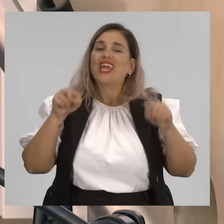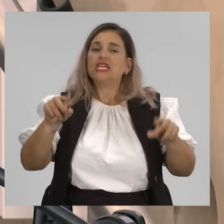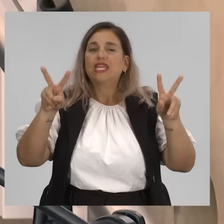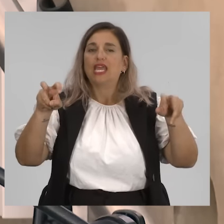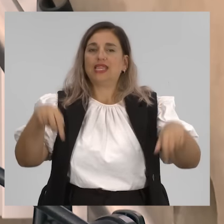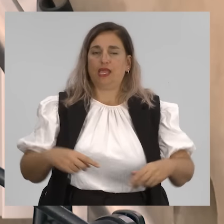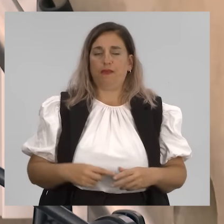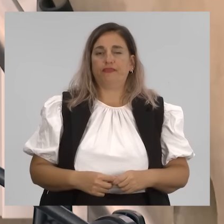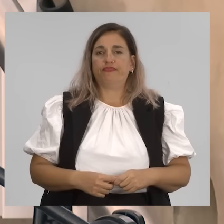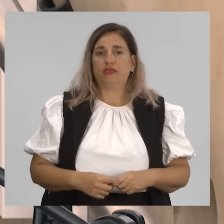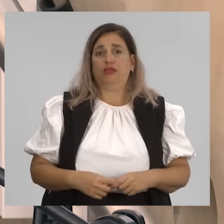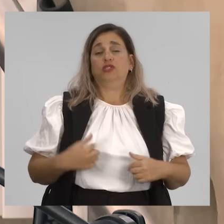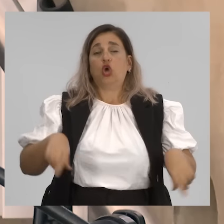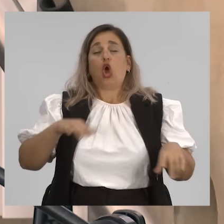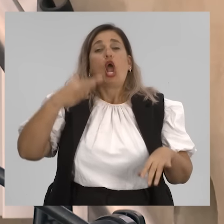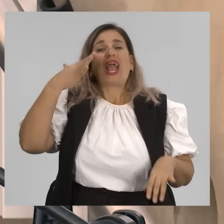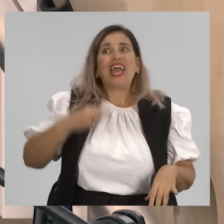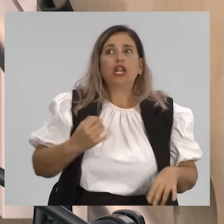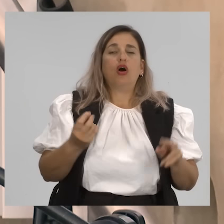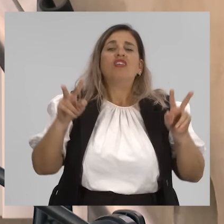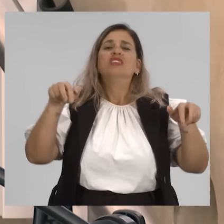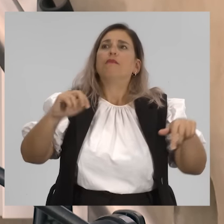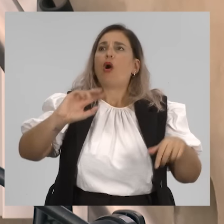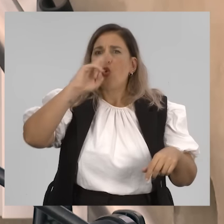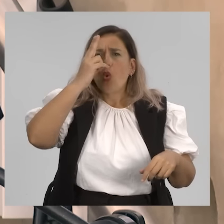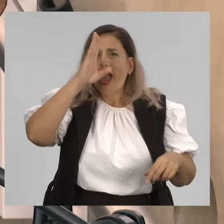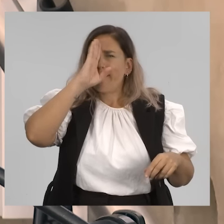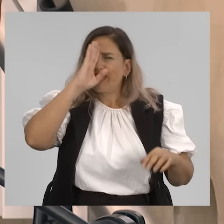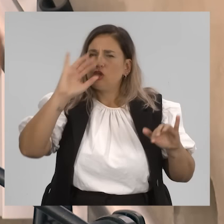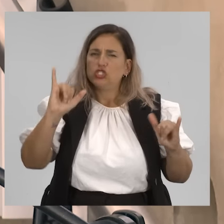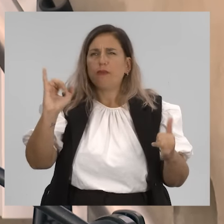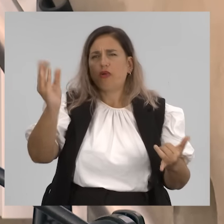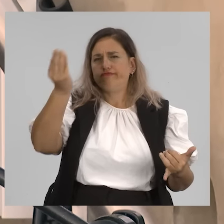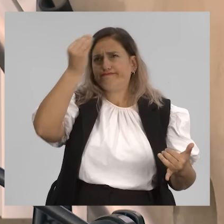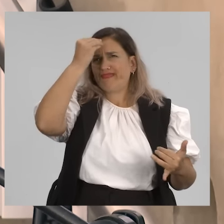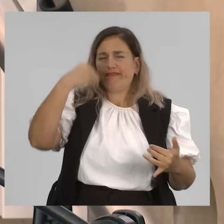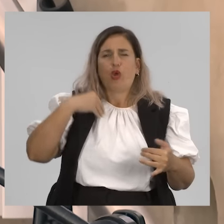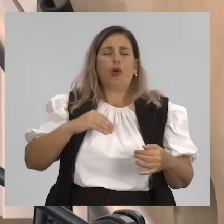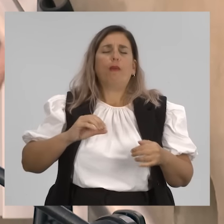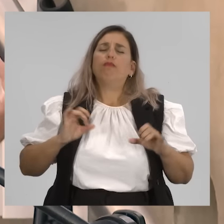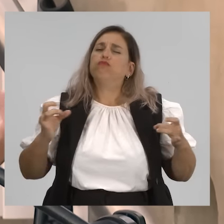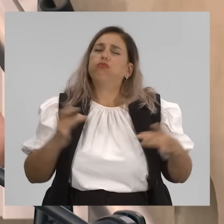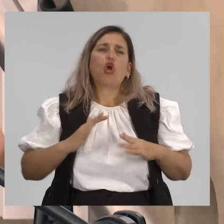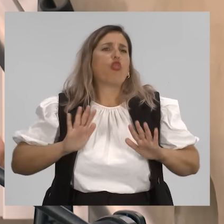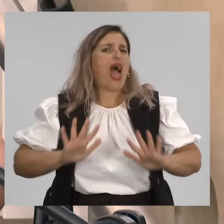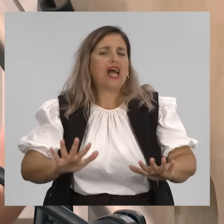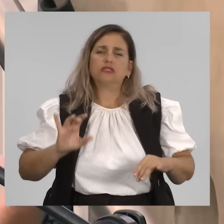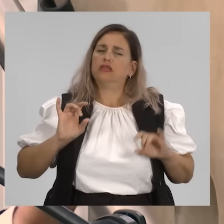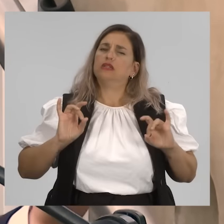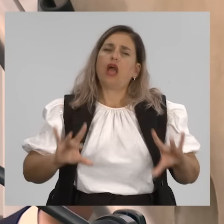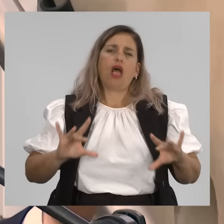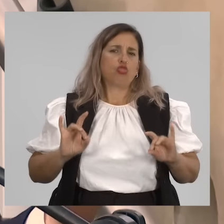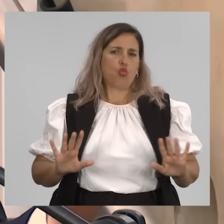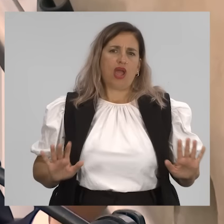Porque de eso se trata. Y yo creo que eso es una cosa que Uruguay no es que la ha aprendido, creo que la tiene en el ADN.